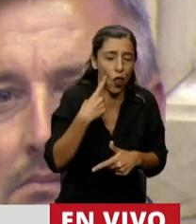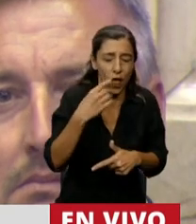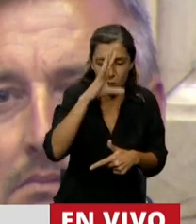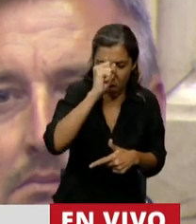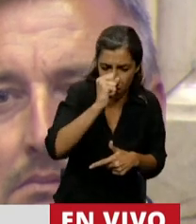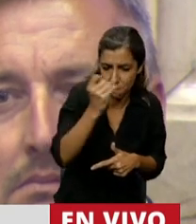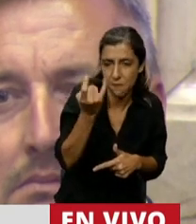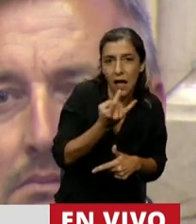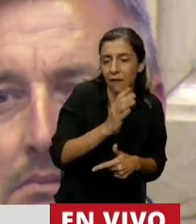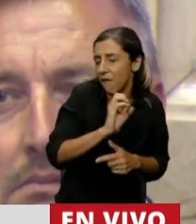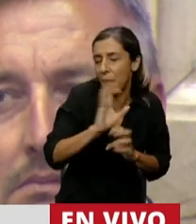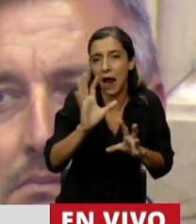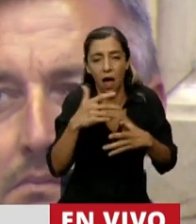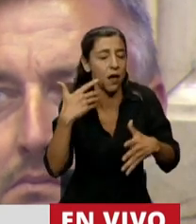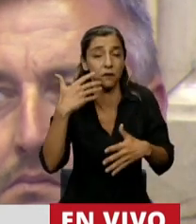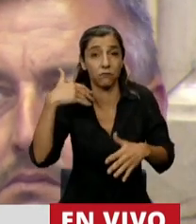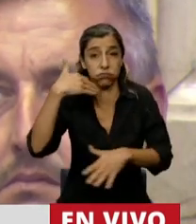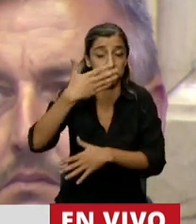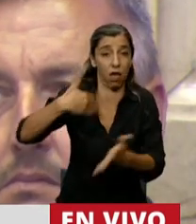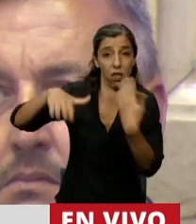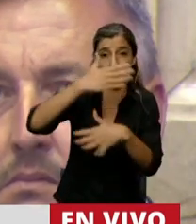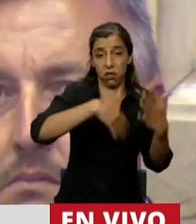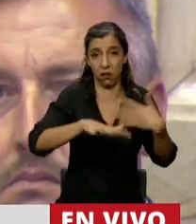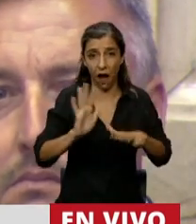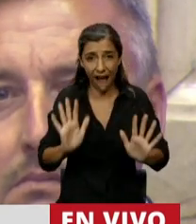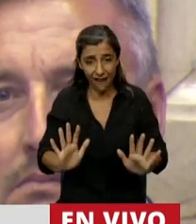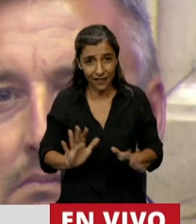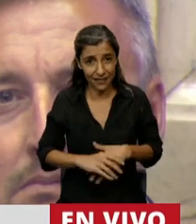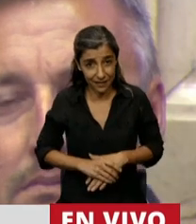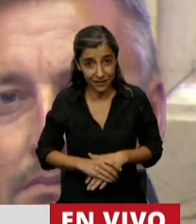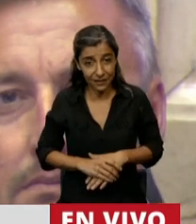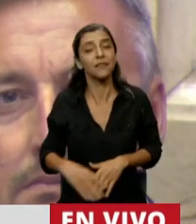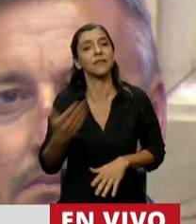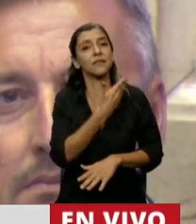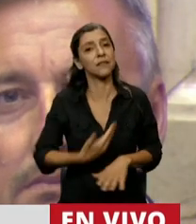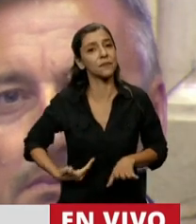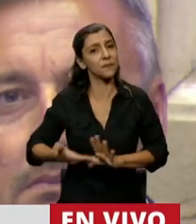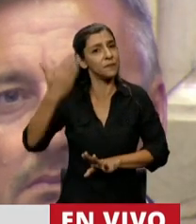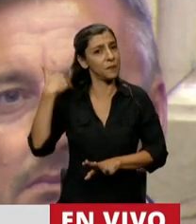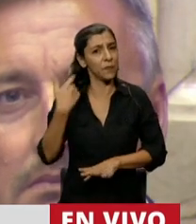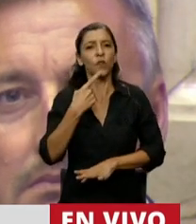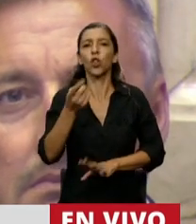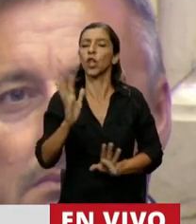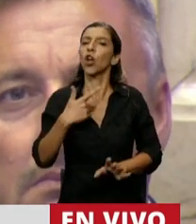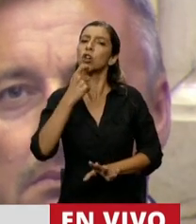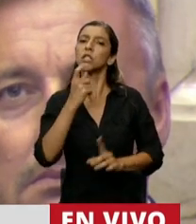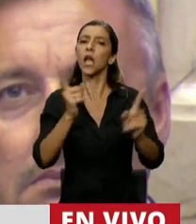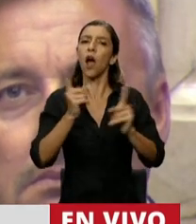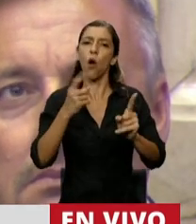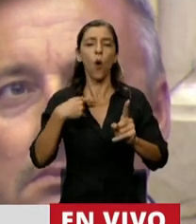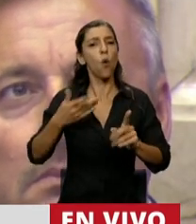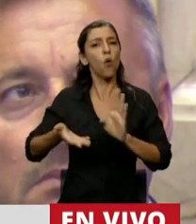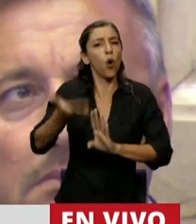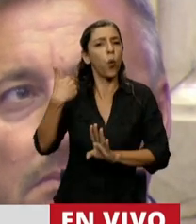arrepentirse. Pero el presidente dijo también que iban a tener que ganar menos los que habían ganado más durante tanto tiempo en la